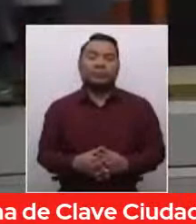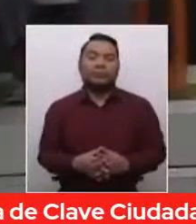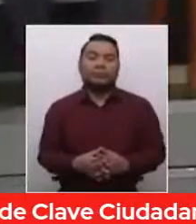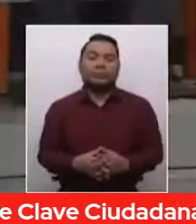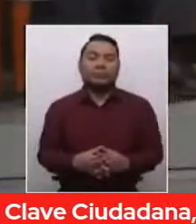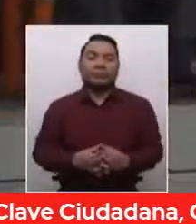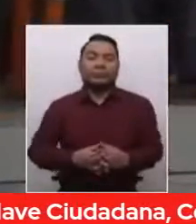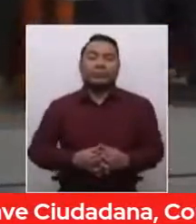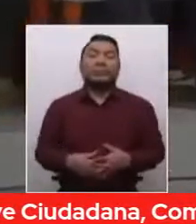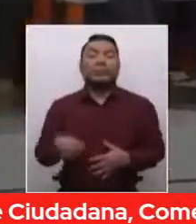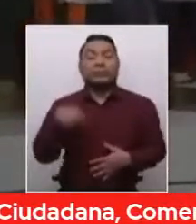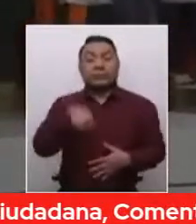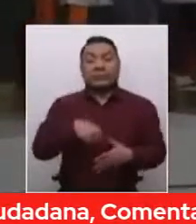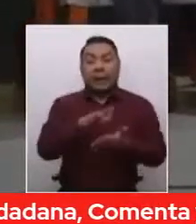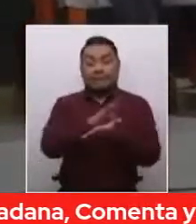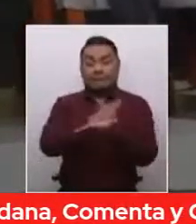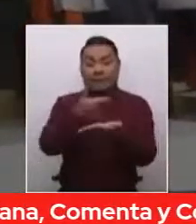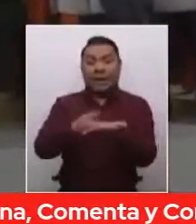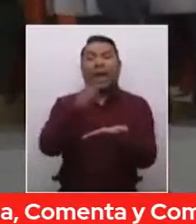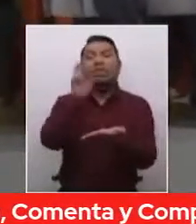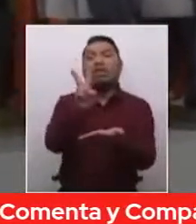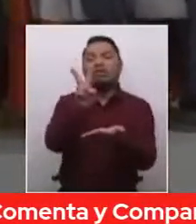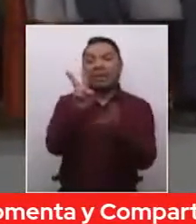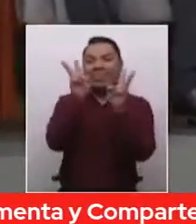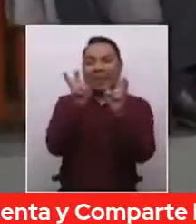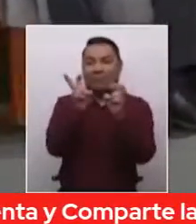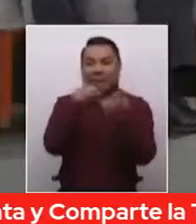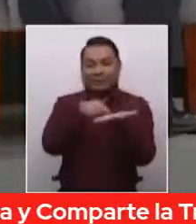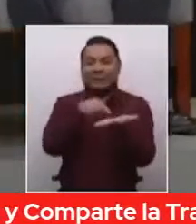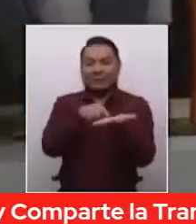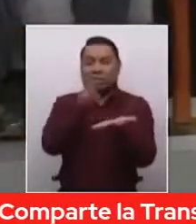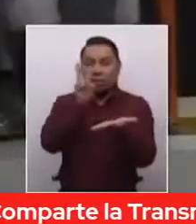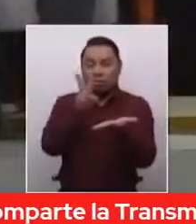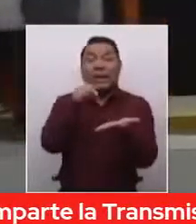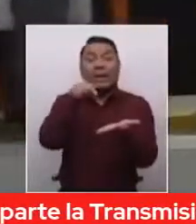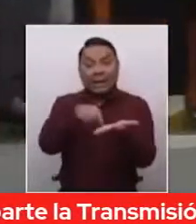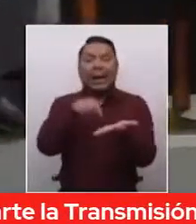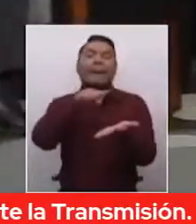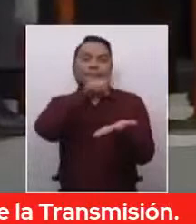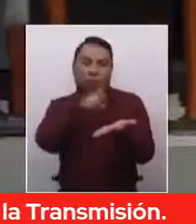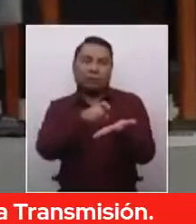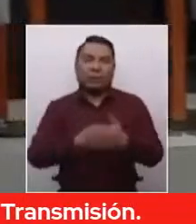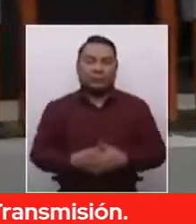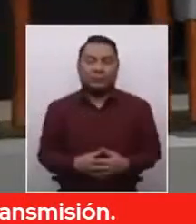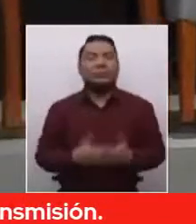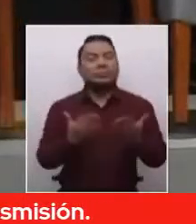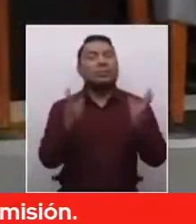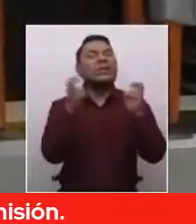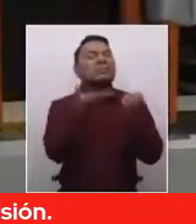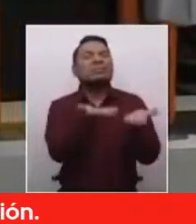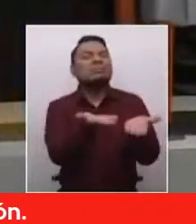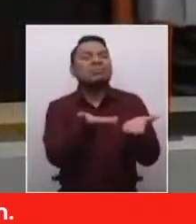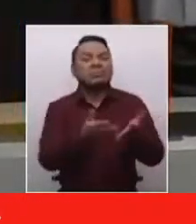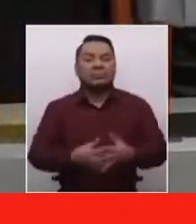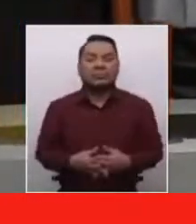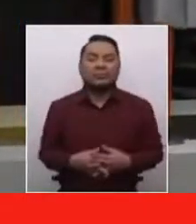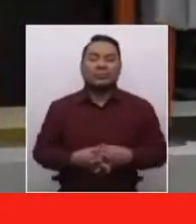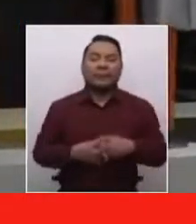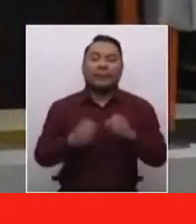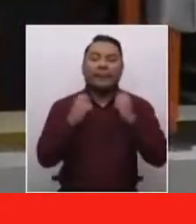Cada sobre contiene dos áreas de donde obtendremos las preguntas para plantearles. Las áreas, por favor.